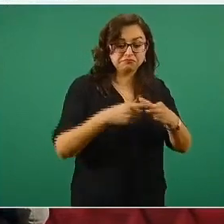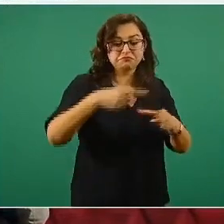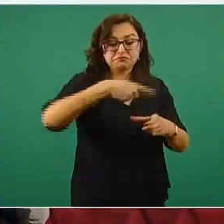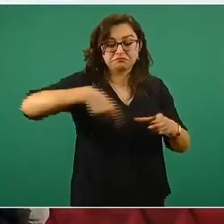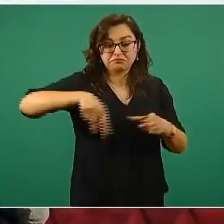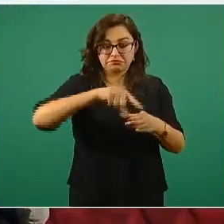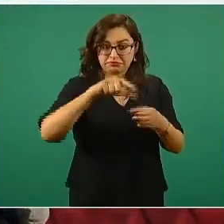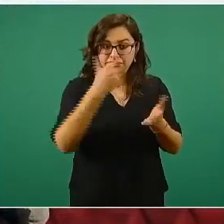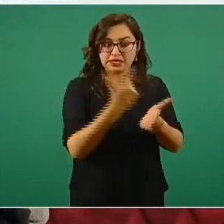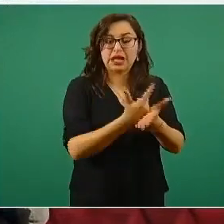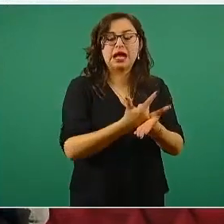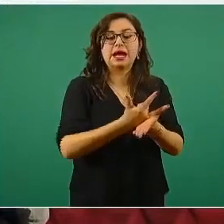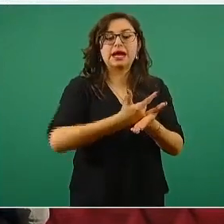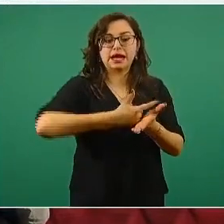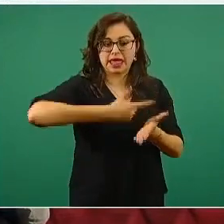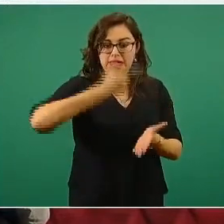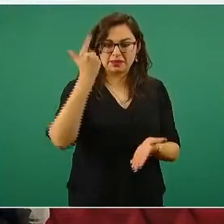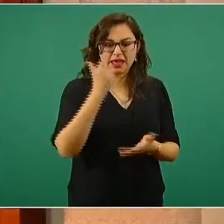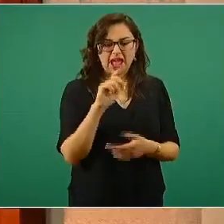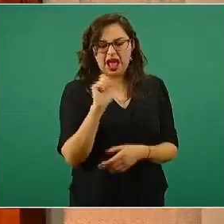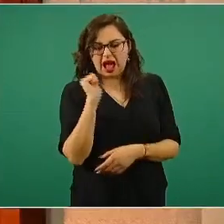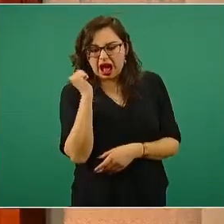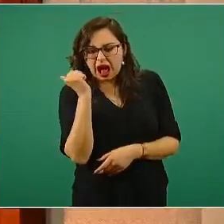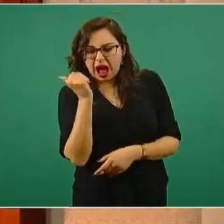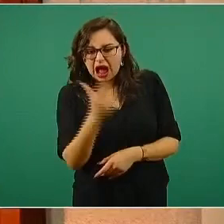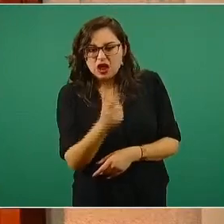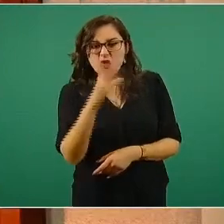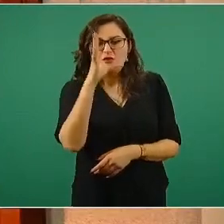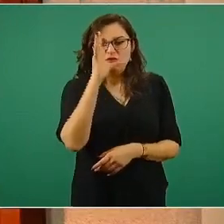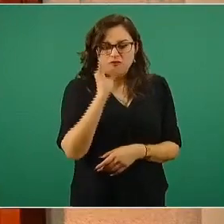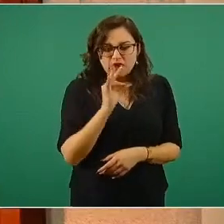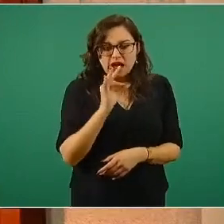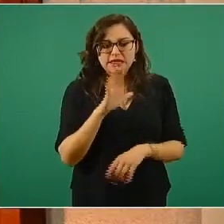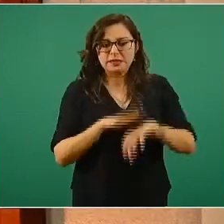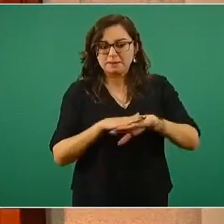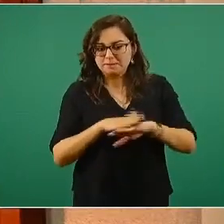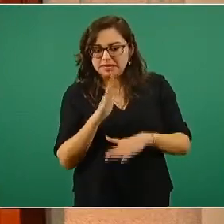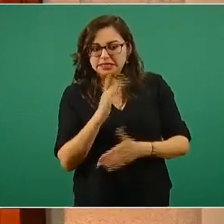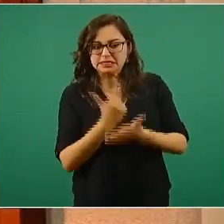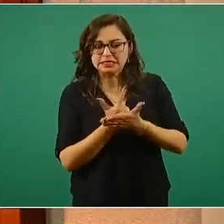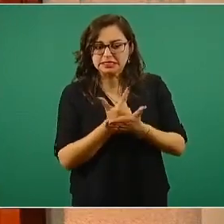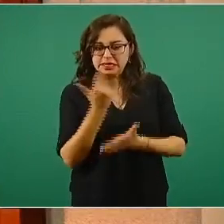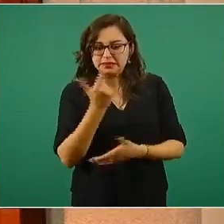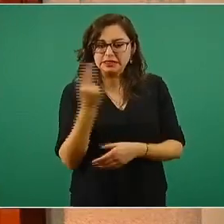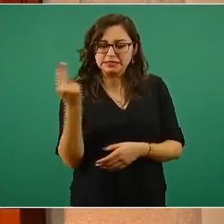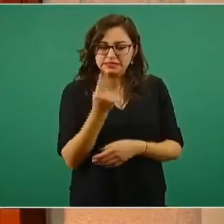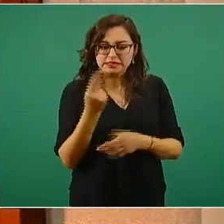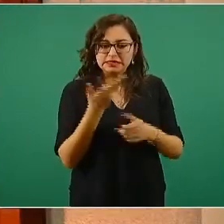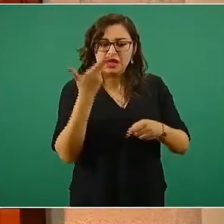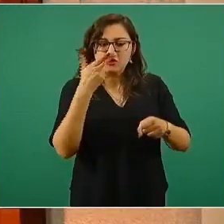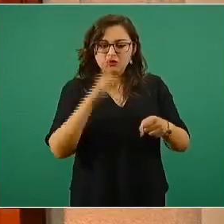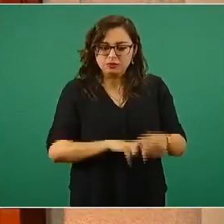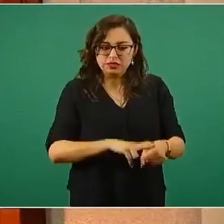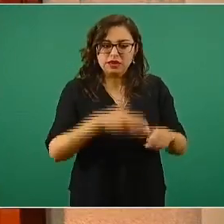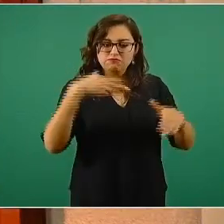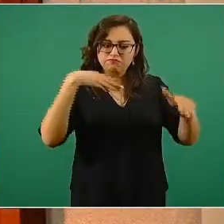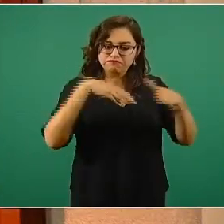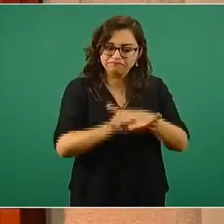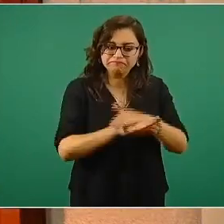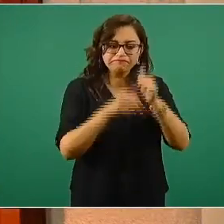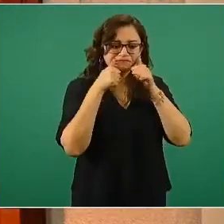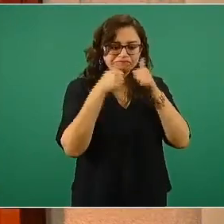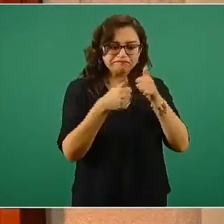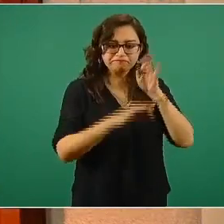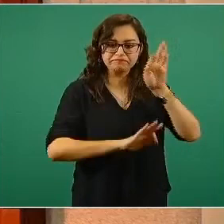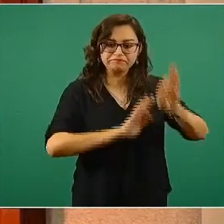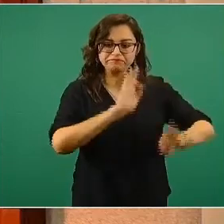como de gravedad, es decir, que en su momento han generado alguna afectación, manifestación clínica a la persona que ha requerido obviamente de